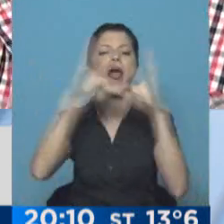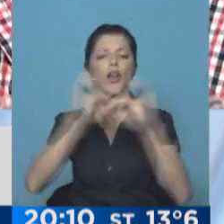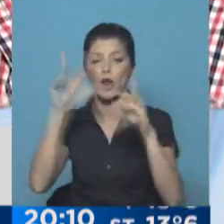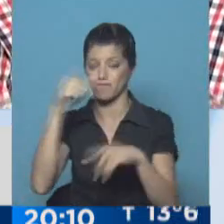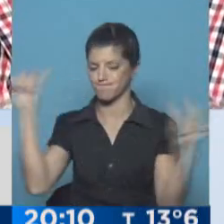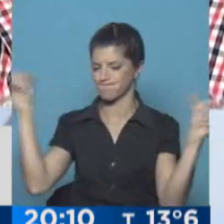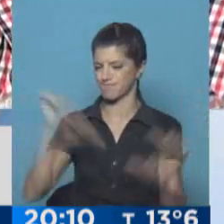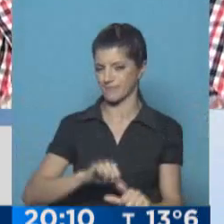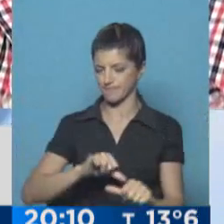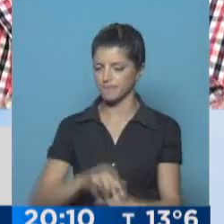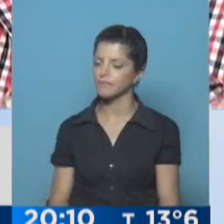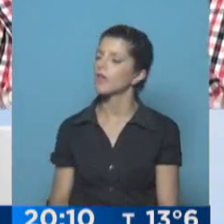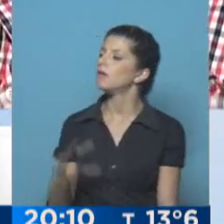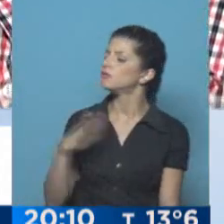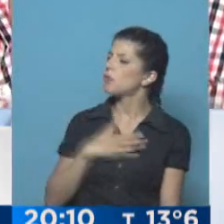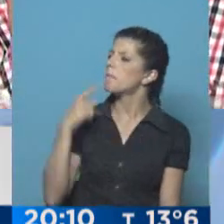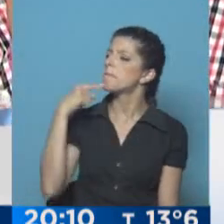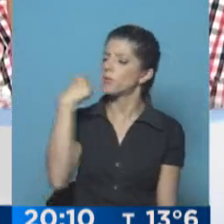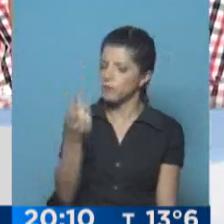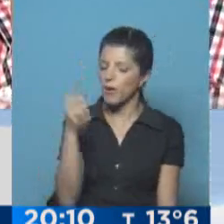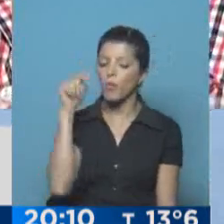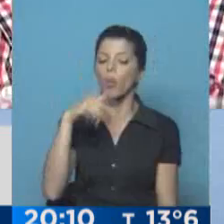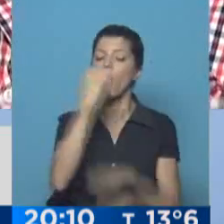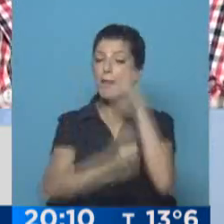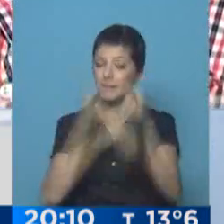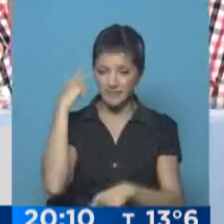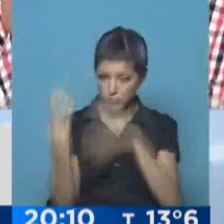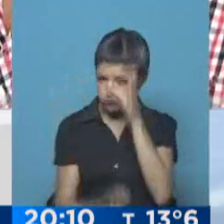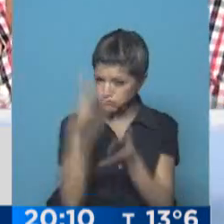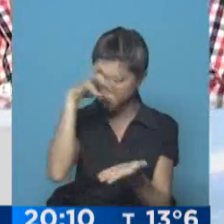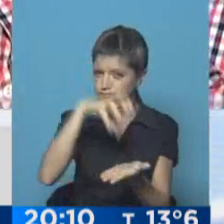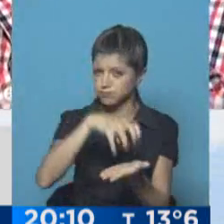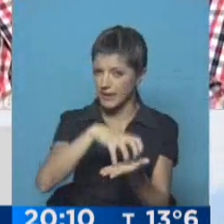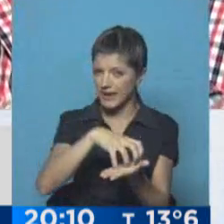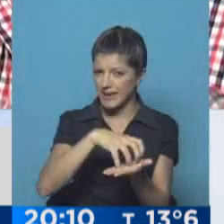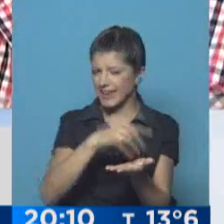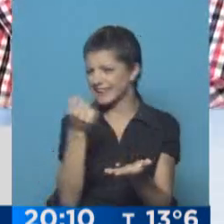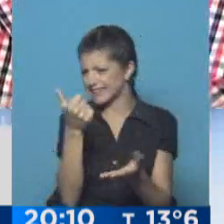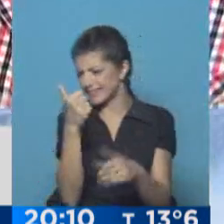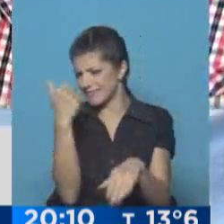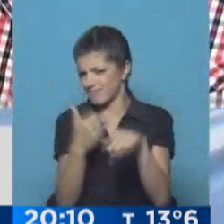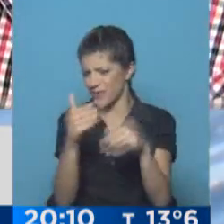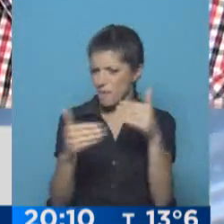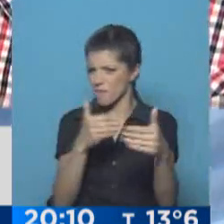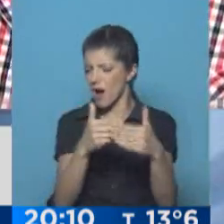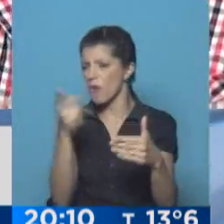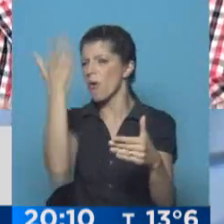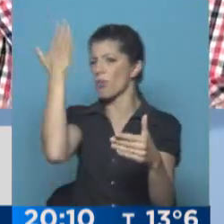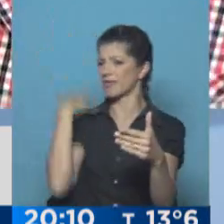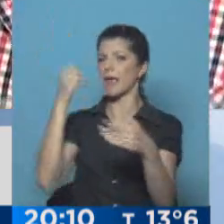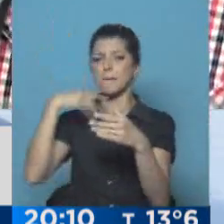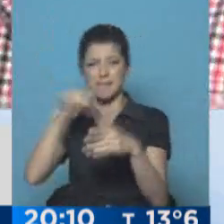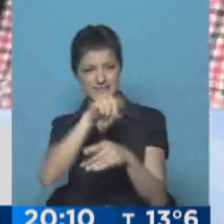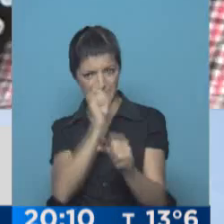empresa, lo más sospechoso es que la creación de esta empresa es casi muy cercana al comienzo de su